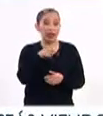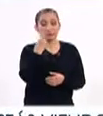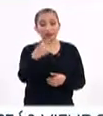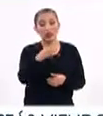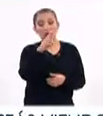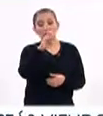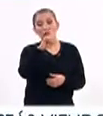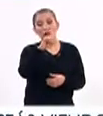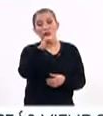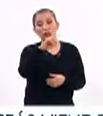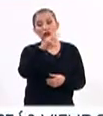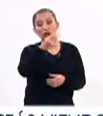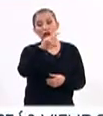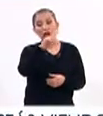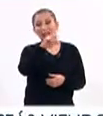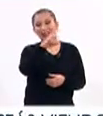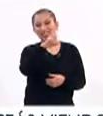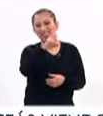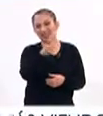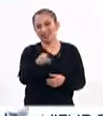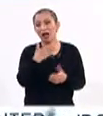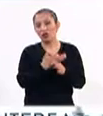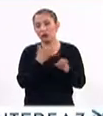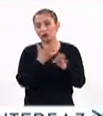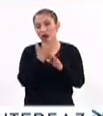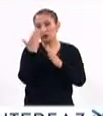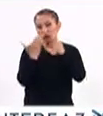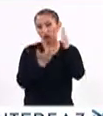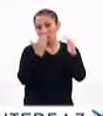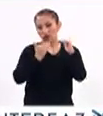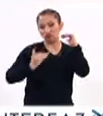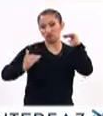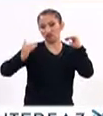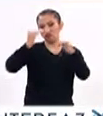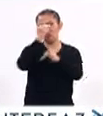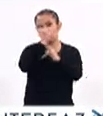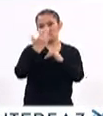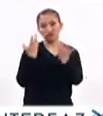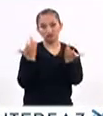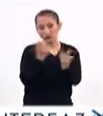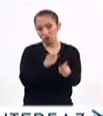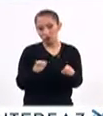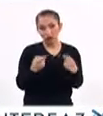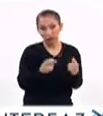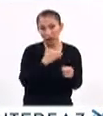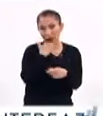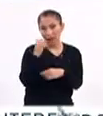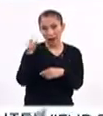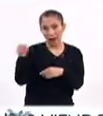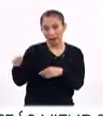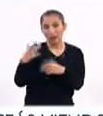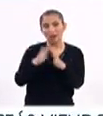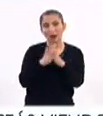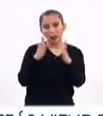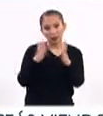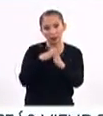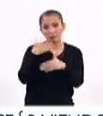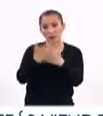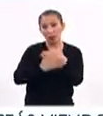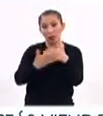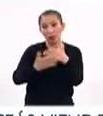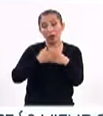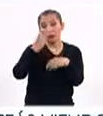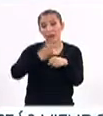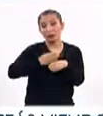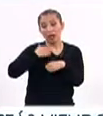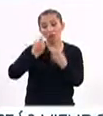se llama Rolando Valdés, joven que actualmente estudia la máxima categoría de estudios musicales en Alemania y que participará en